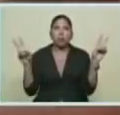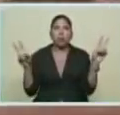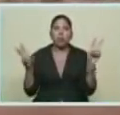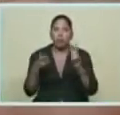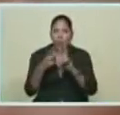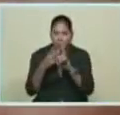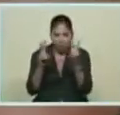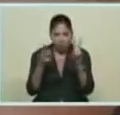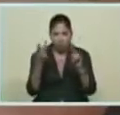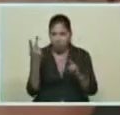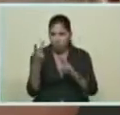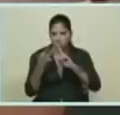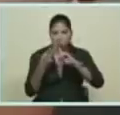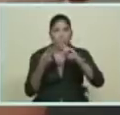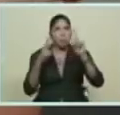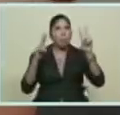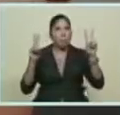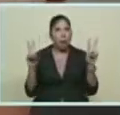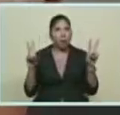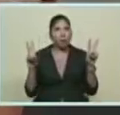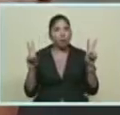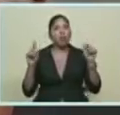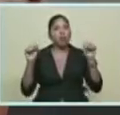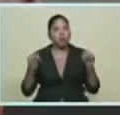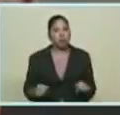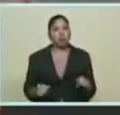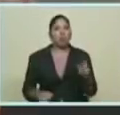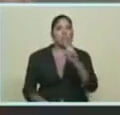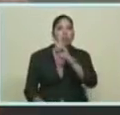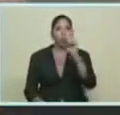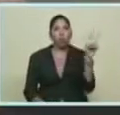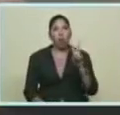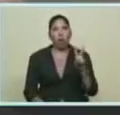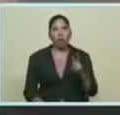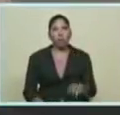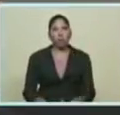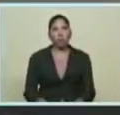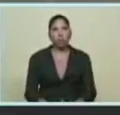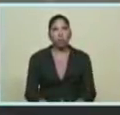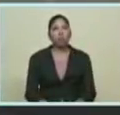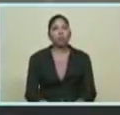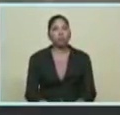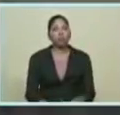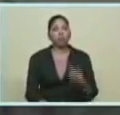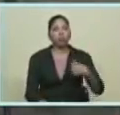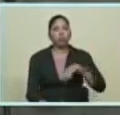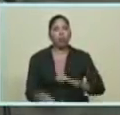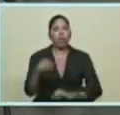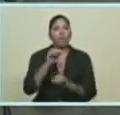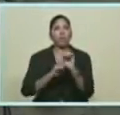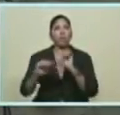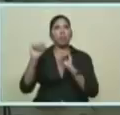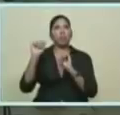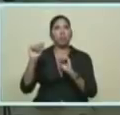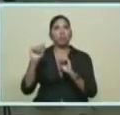paz, y paz vamos a tener y vamos a defenderla.